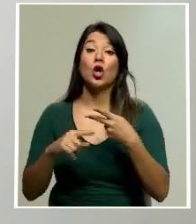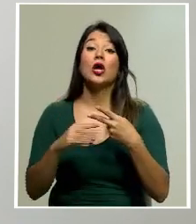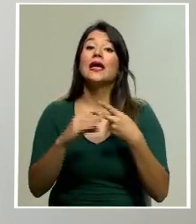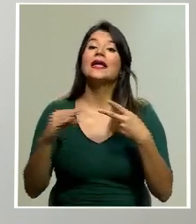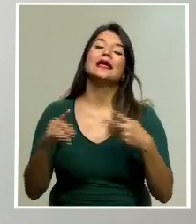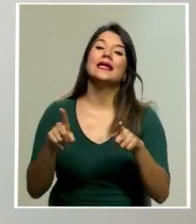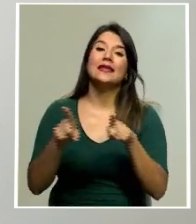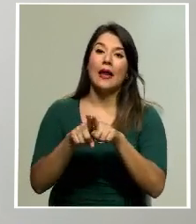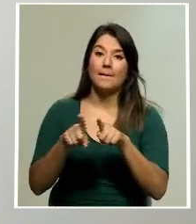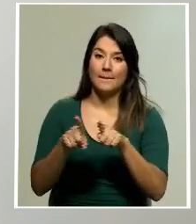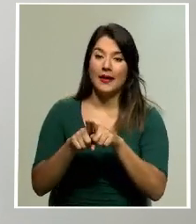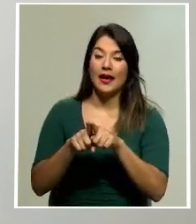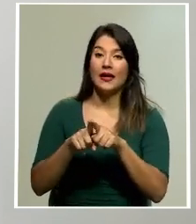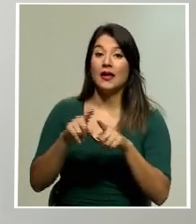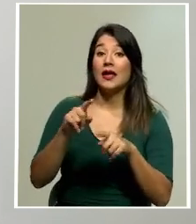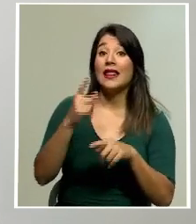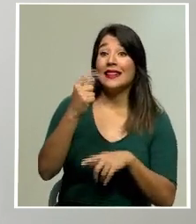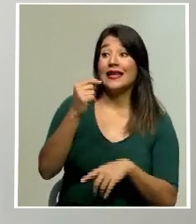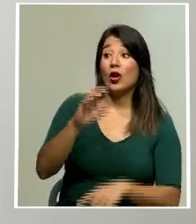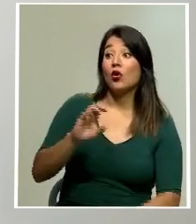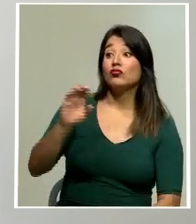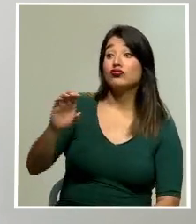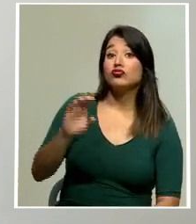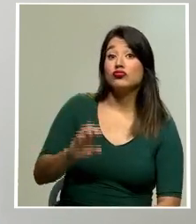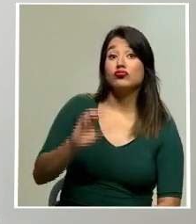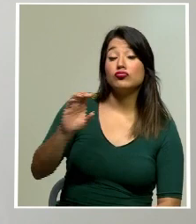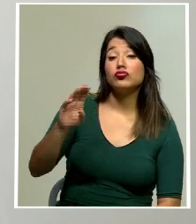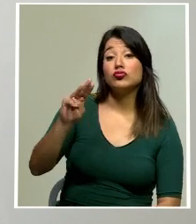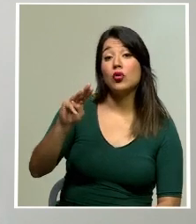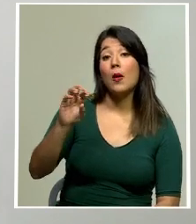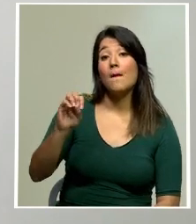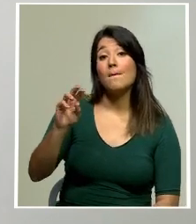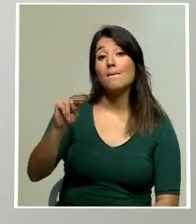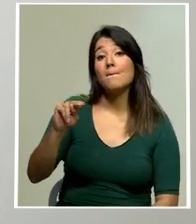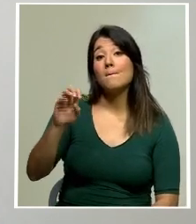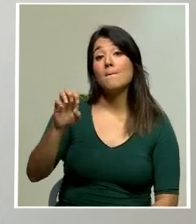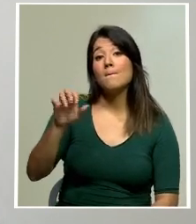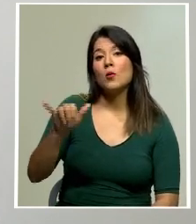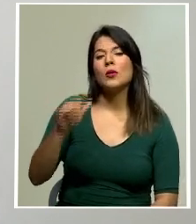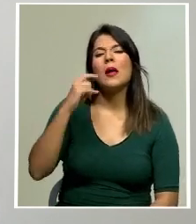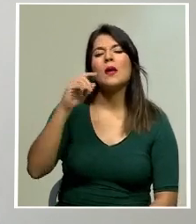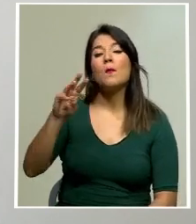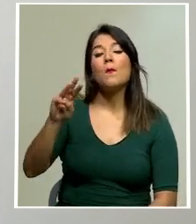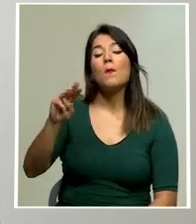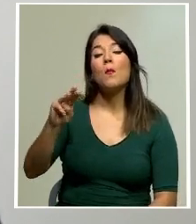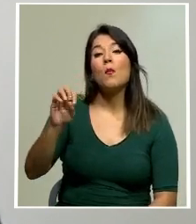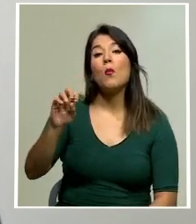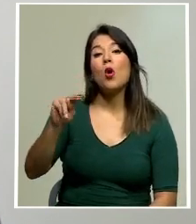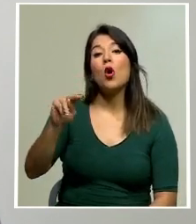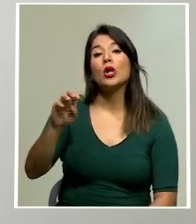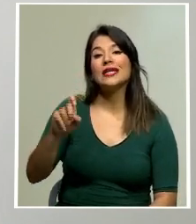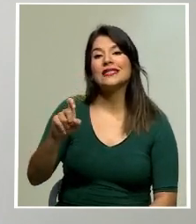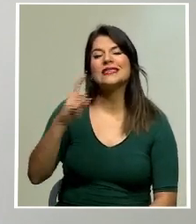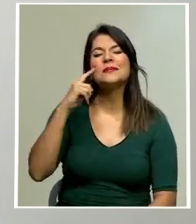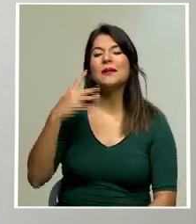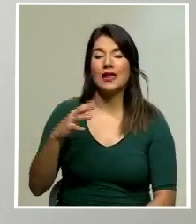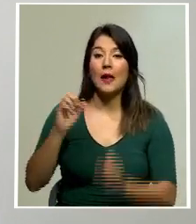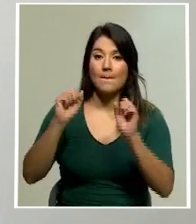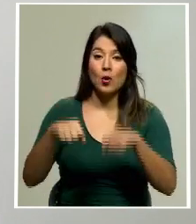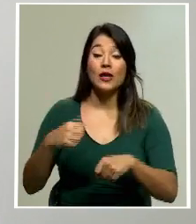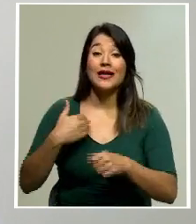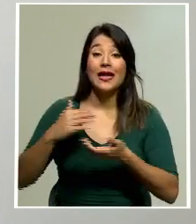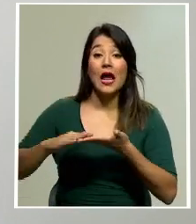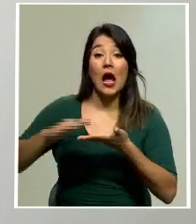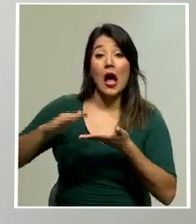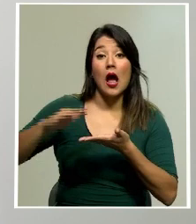paulatinamente en MONEX para que ese aumento sea un aumento ordenado y no sea un aumento brusco, un golpe brusco